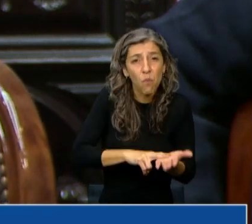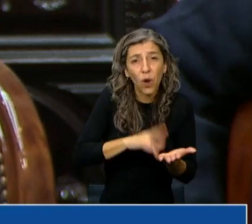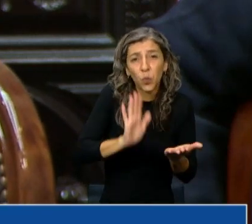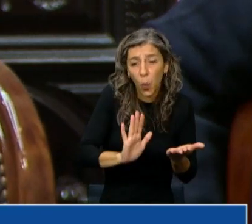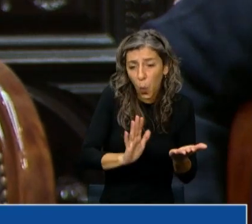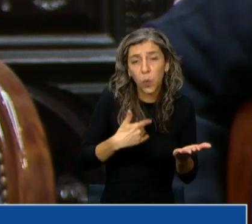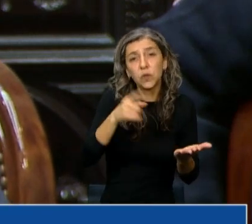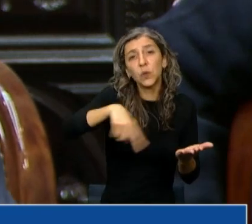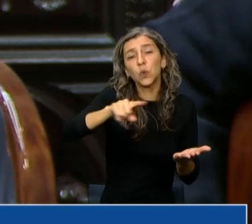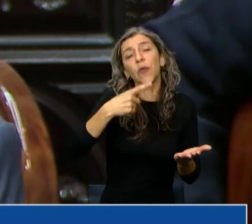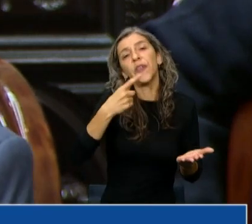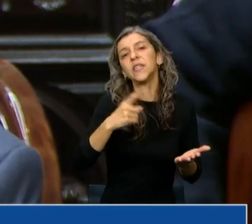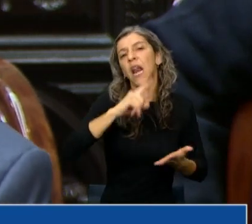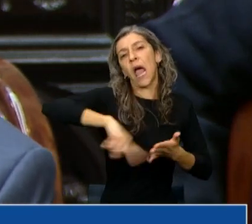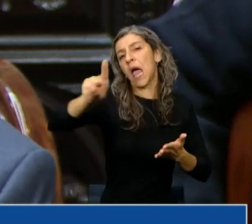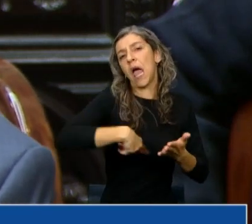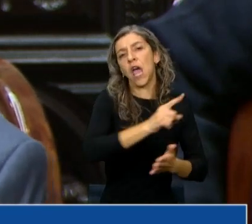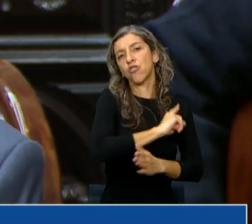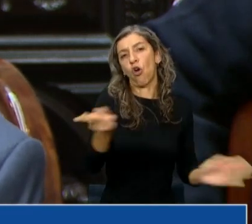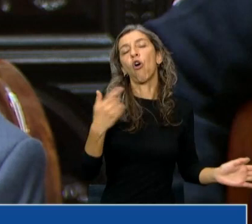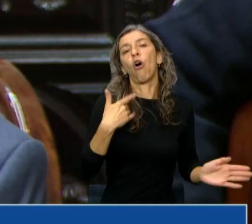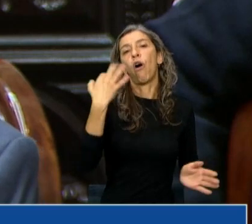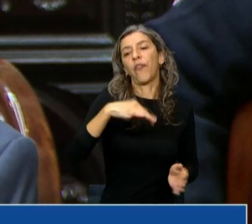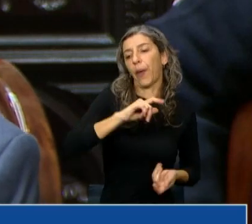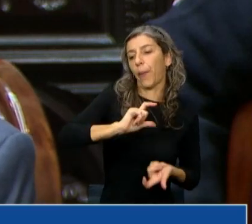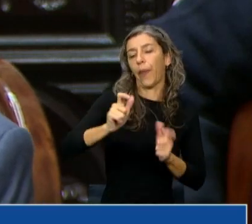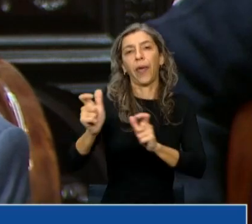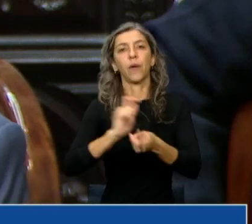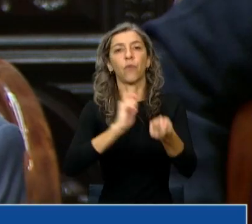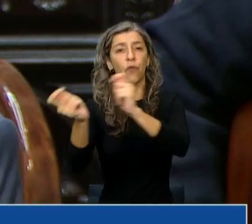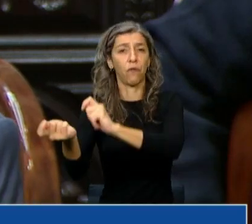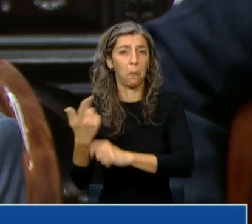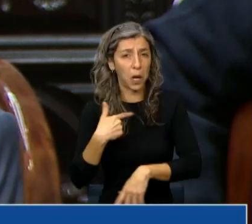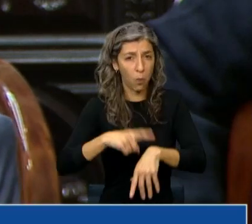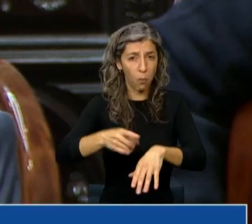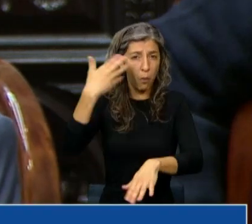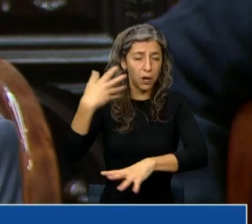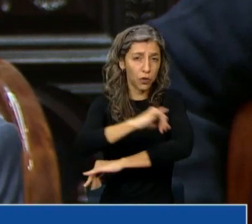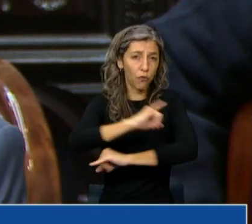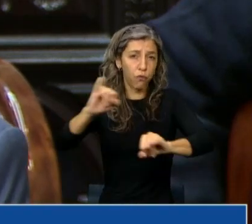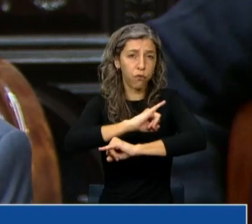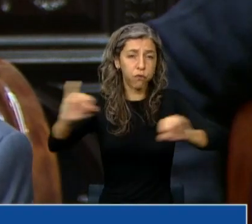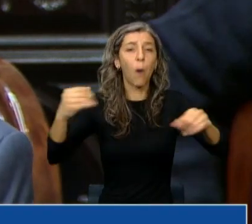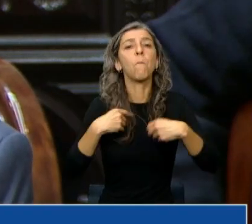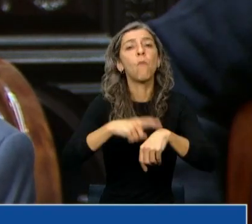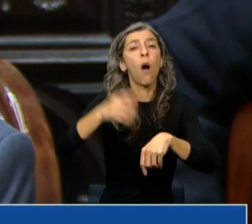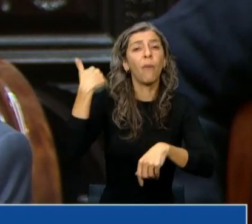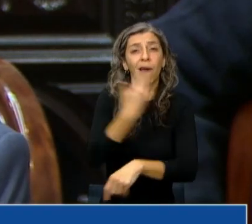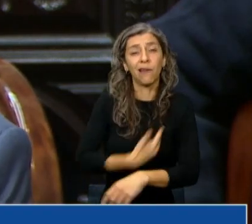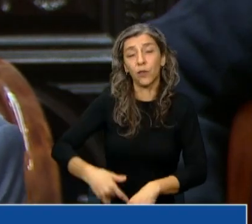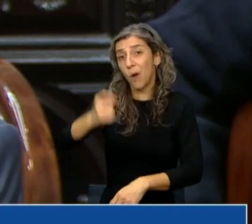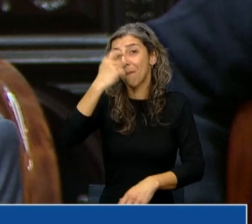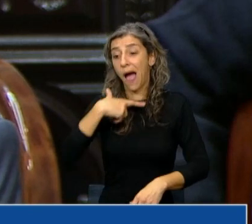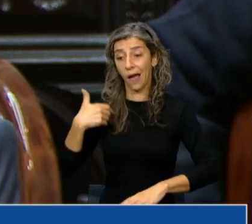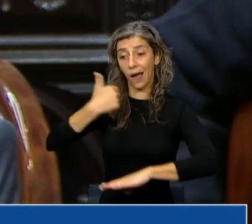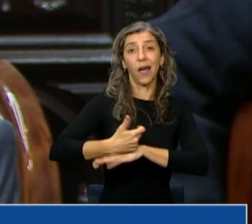tiene que eliminar, pero suscribieron con aplauso, militancia y spot publicitario al expresidente Macri cuando decía: